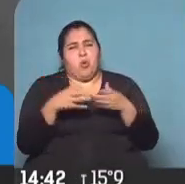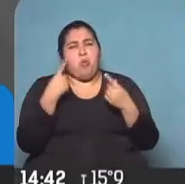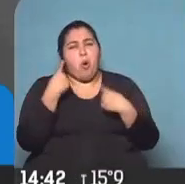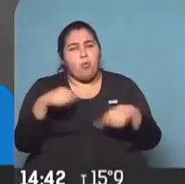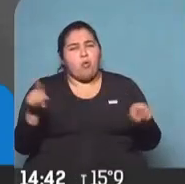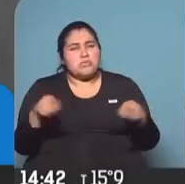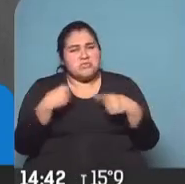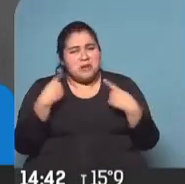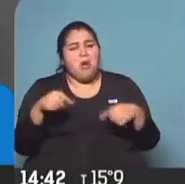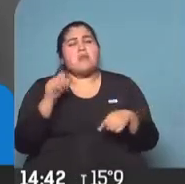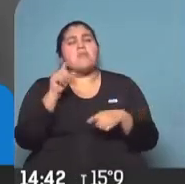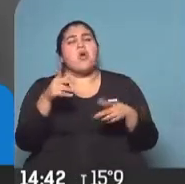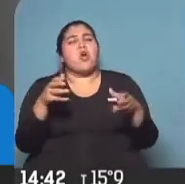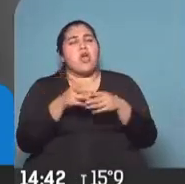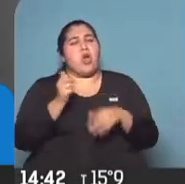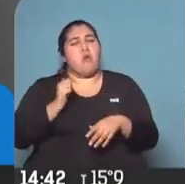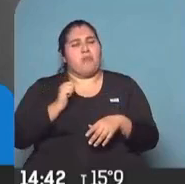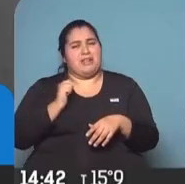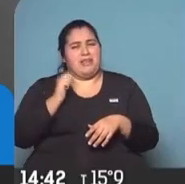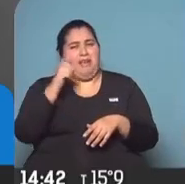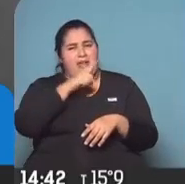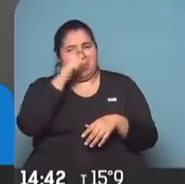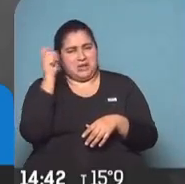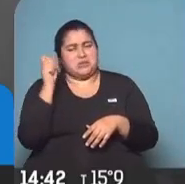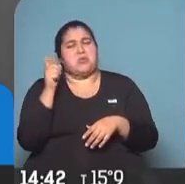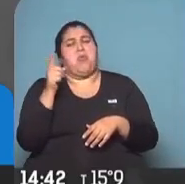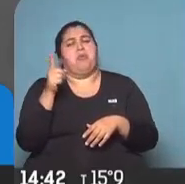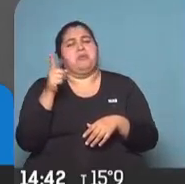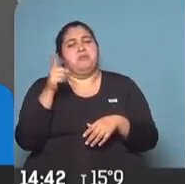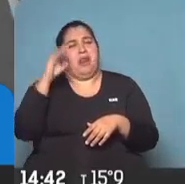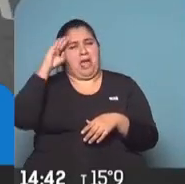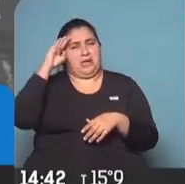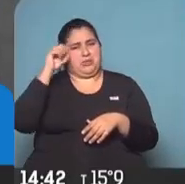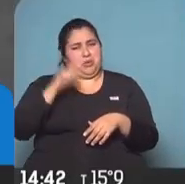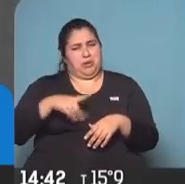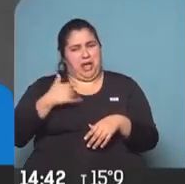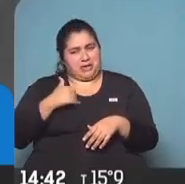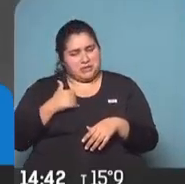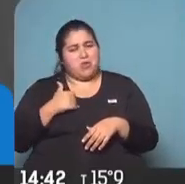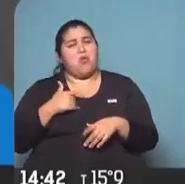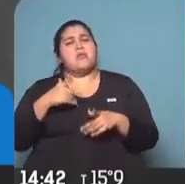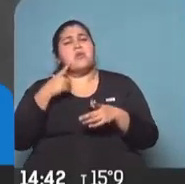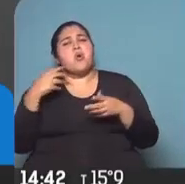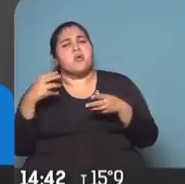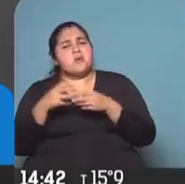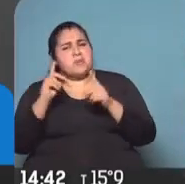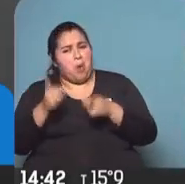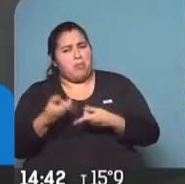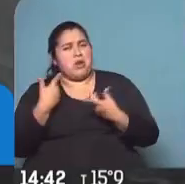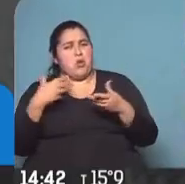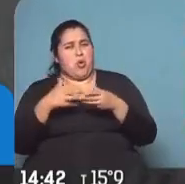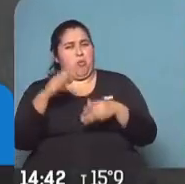el colegio militar de la nación el ejército argentino y para la manda